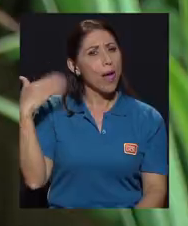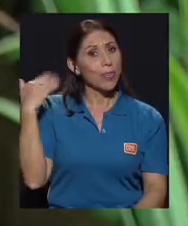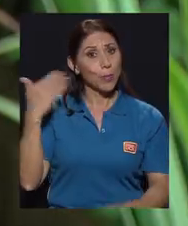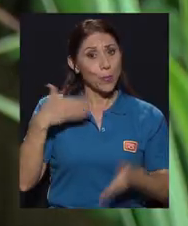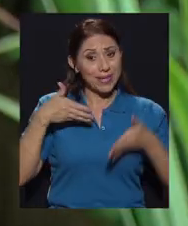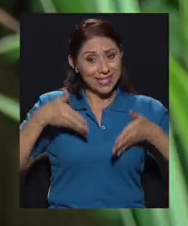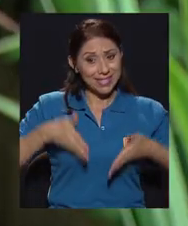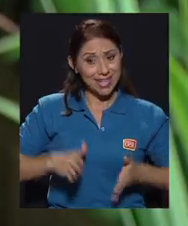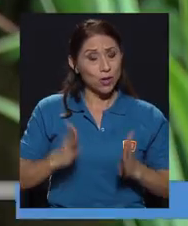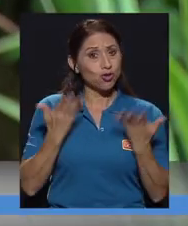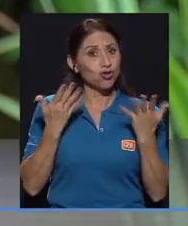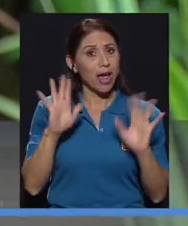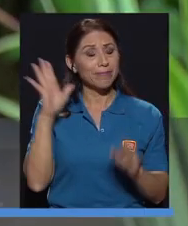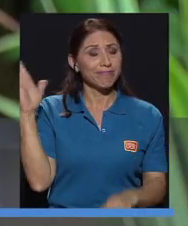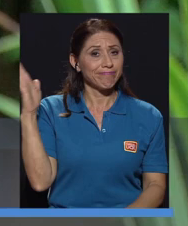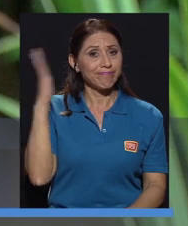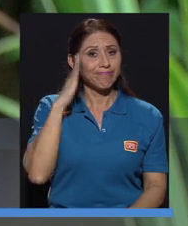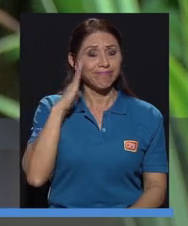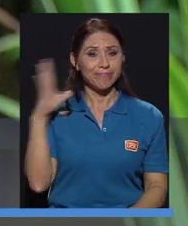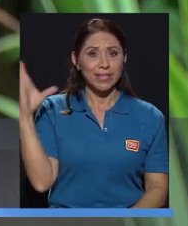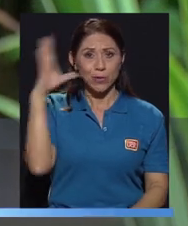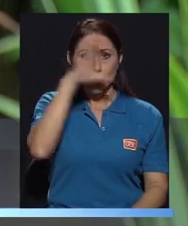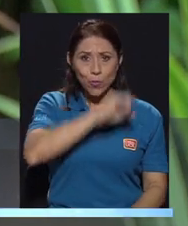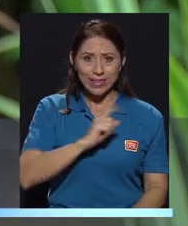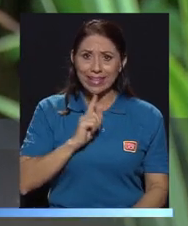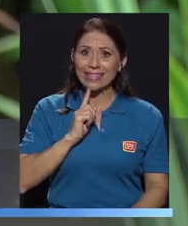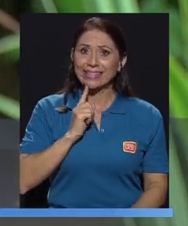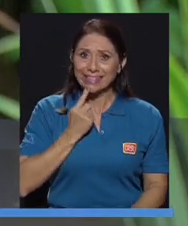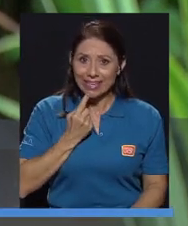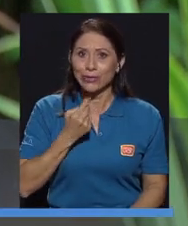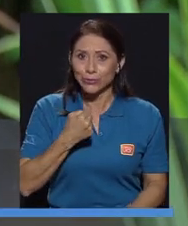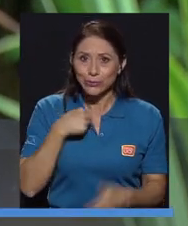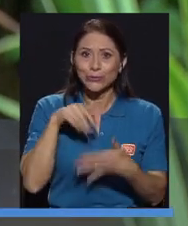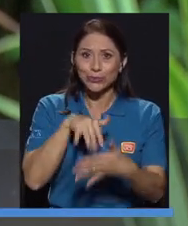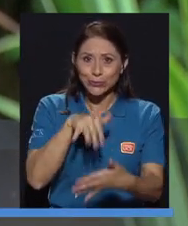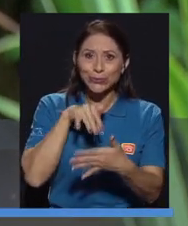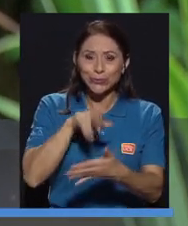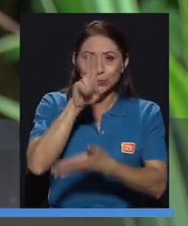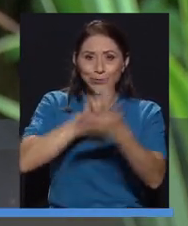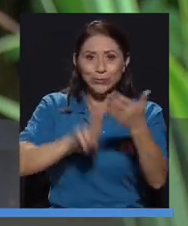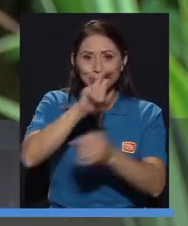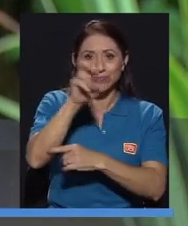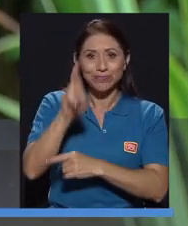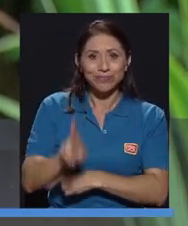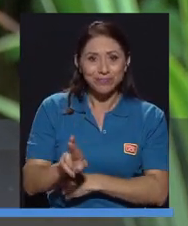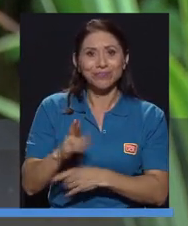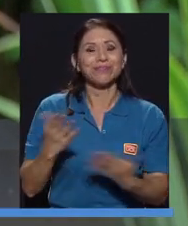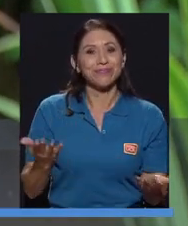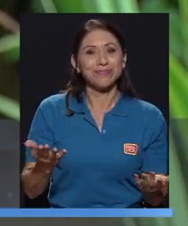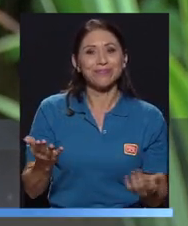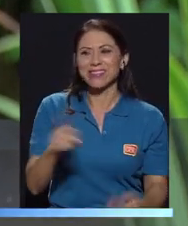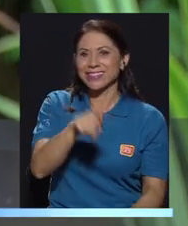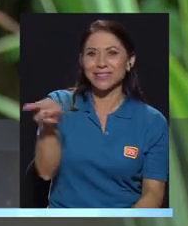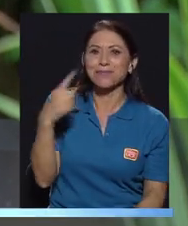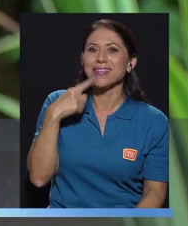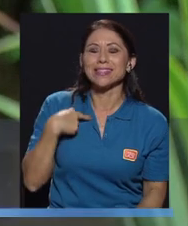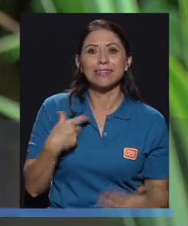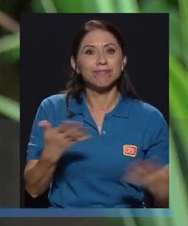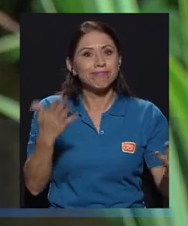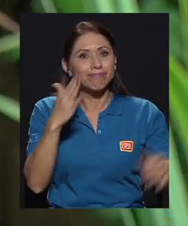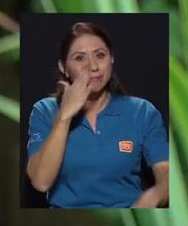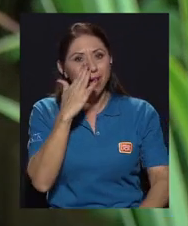Cuando mis hijos se dieron ya cuenta de que era en serio, de que yo era alumna en la Universidad de Costa Rica, me decía: "Ay,